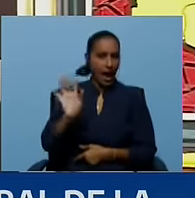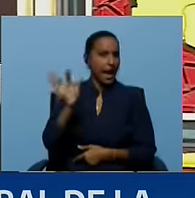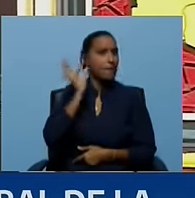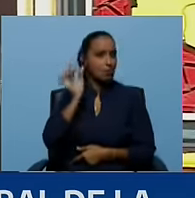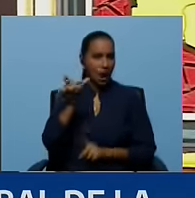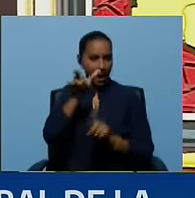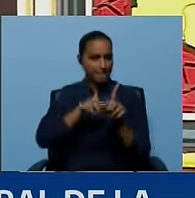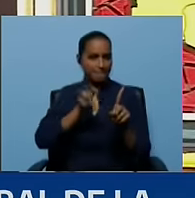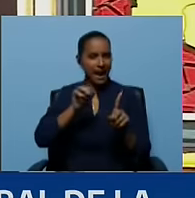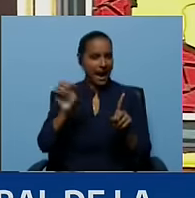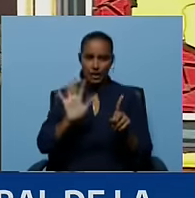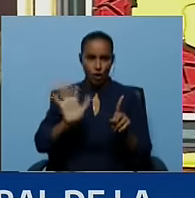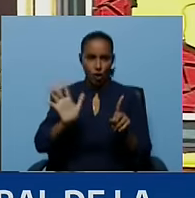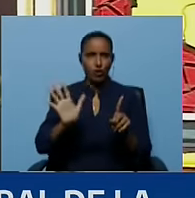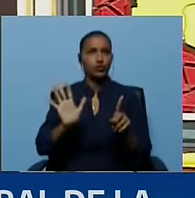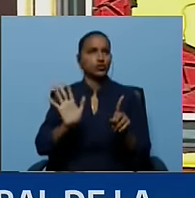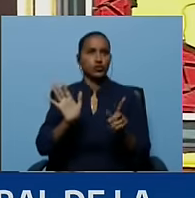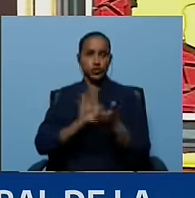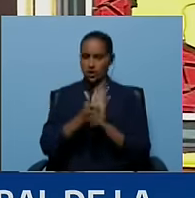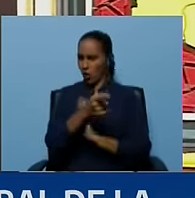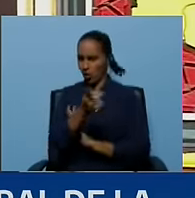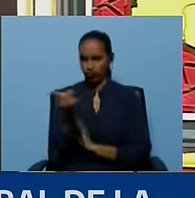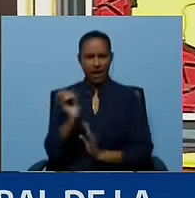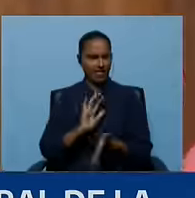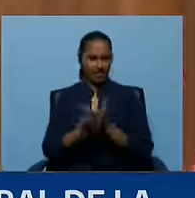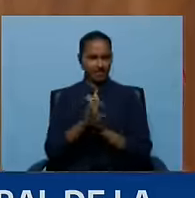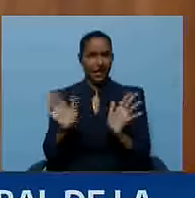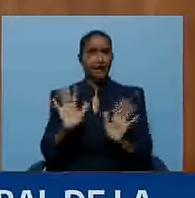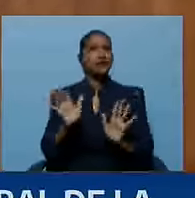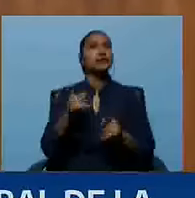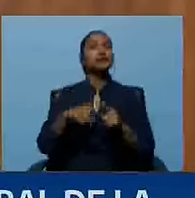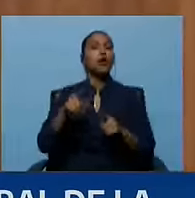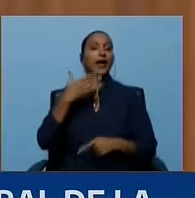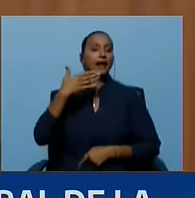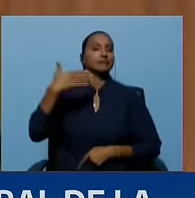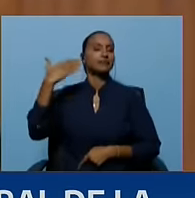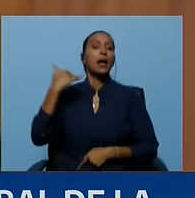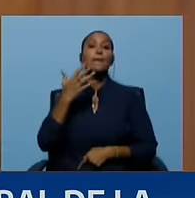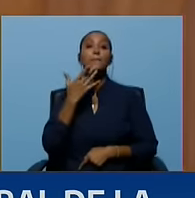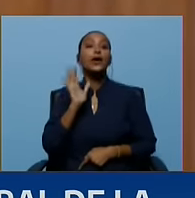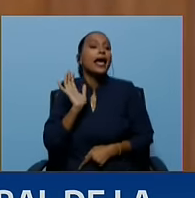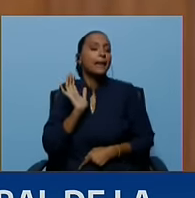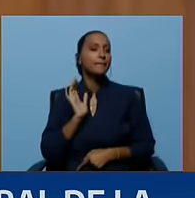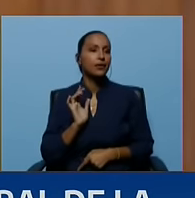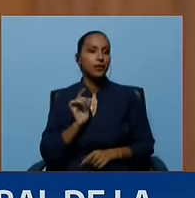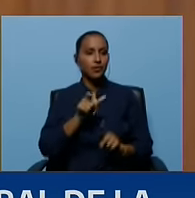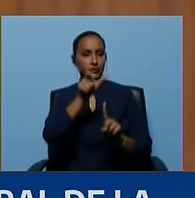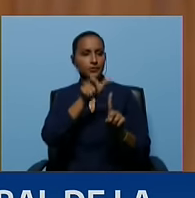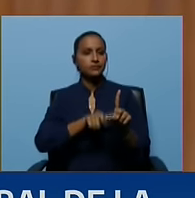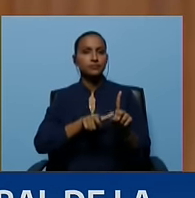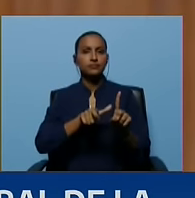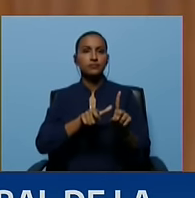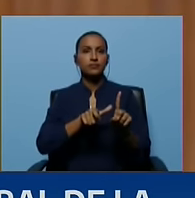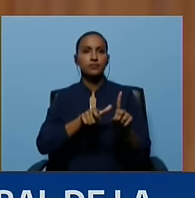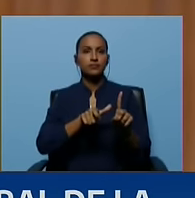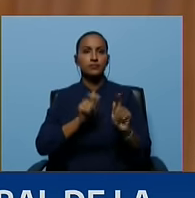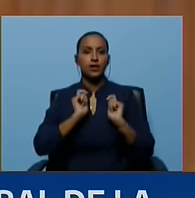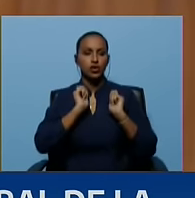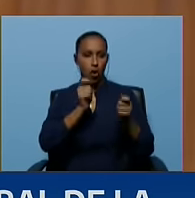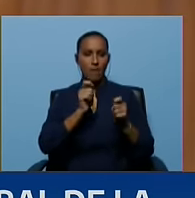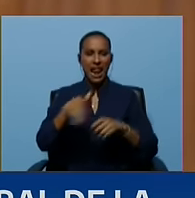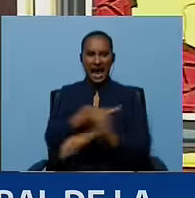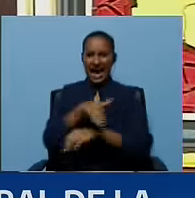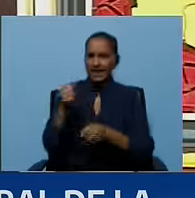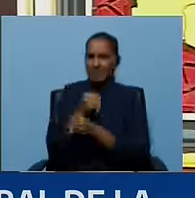calle. Ni ninguno de los compañeros presentes. Pues entonces uno nombra a un compañero que se la pasaba en la calle.